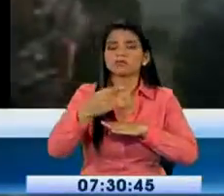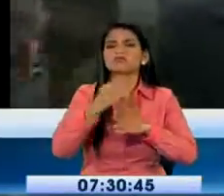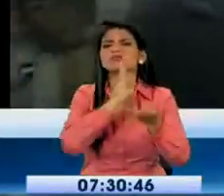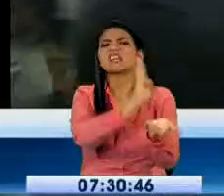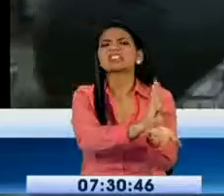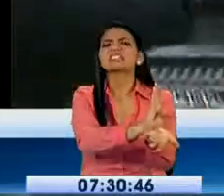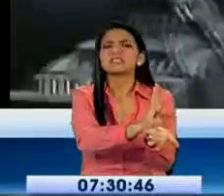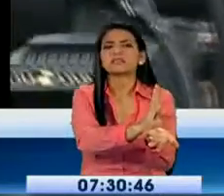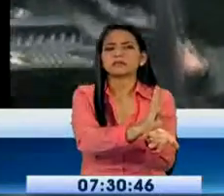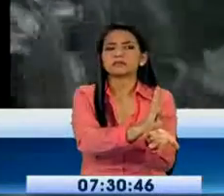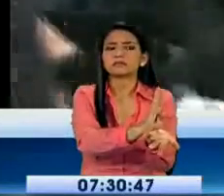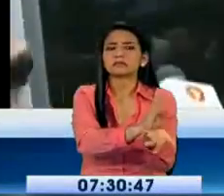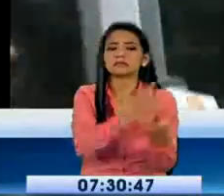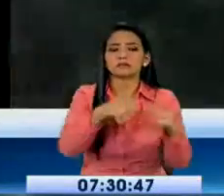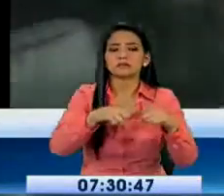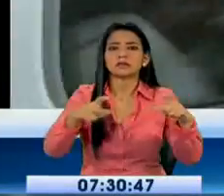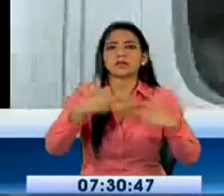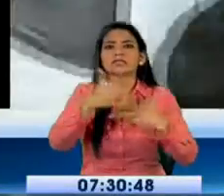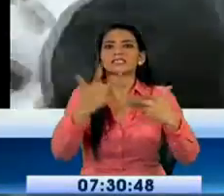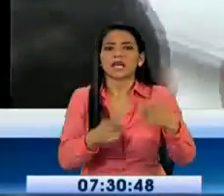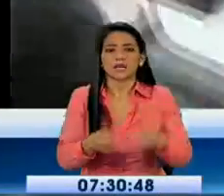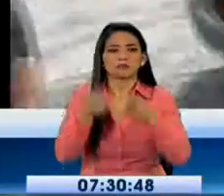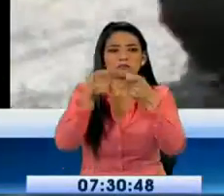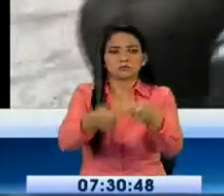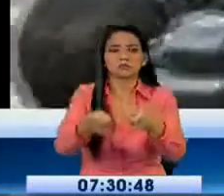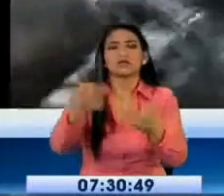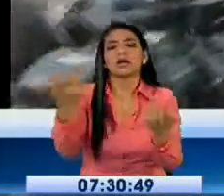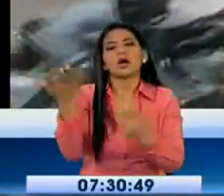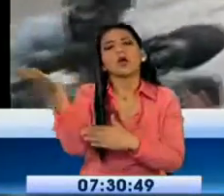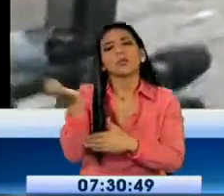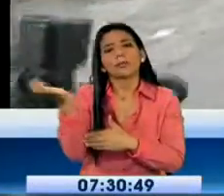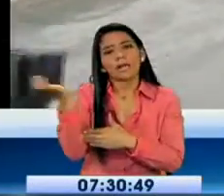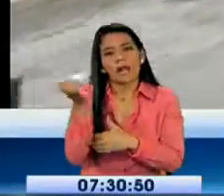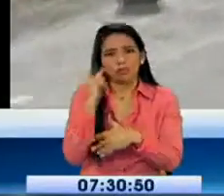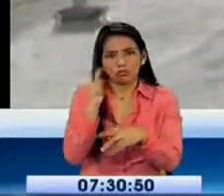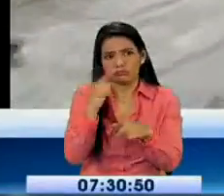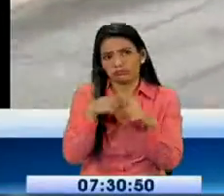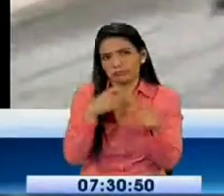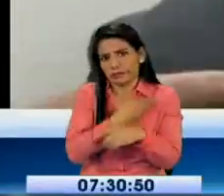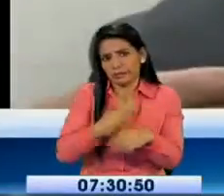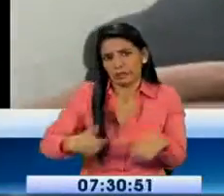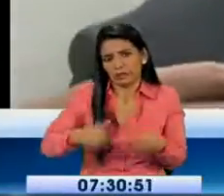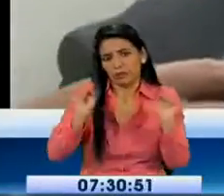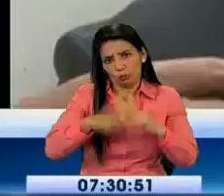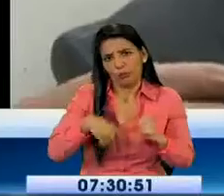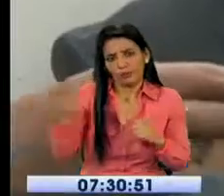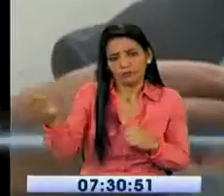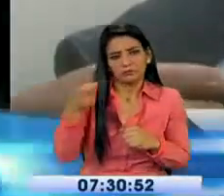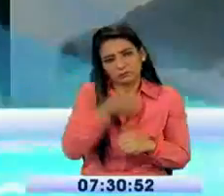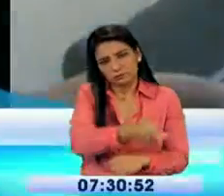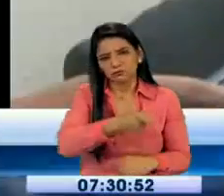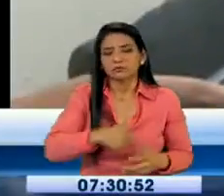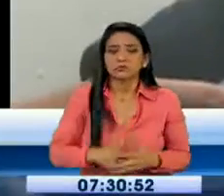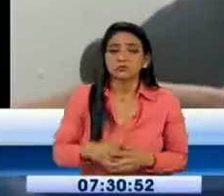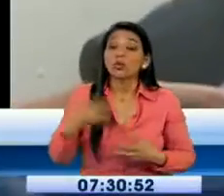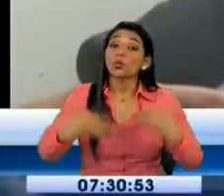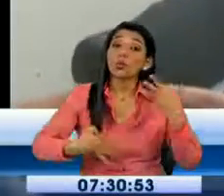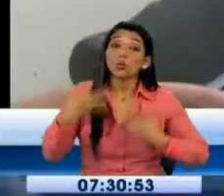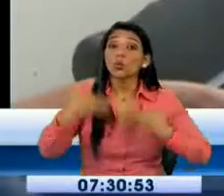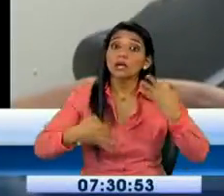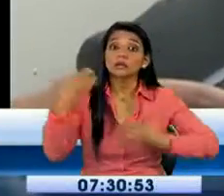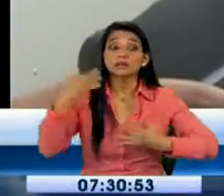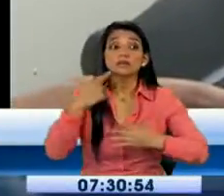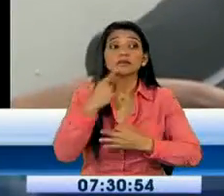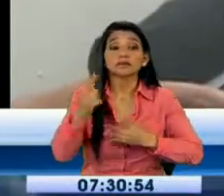ecuatoriano de seguridad social emite el cheque de jubilación de louis para que pueda ser cobrado la jueza ha dispuesto que se levante